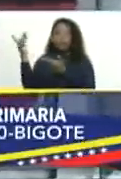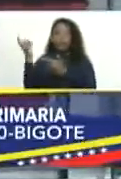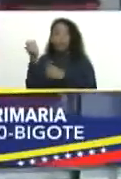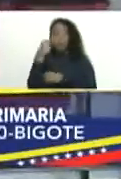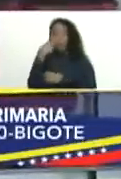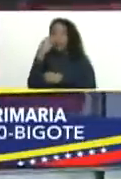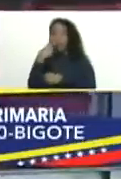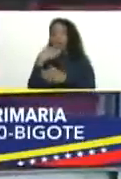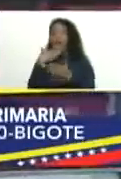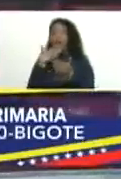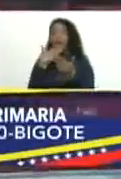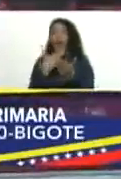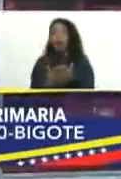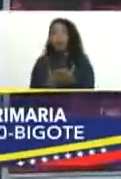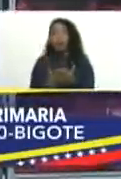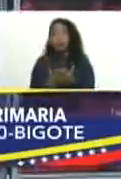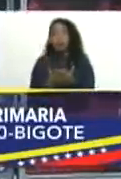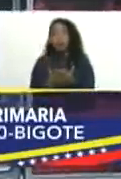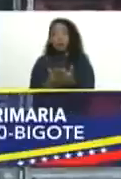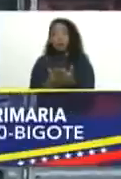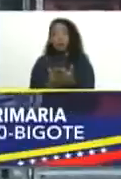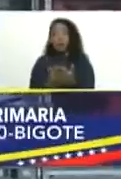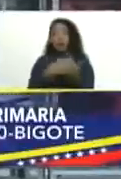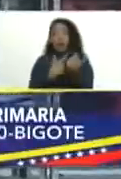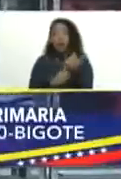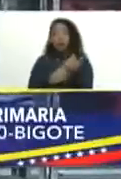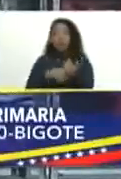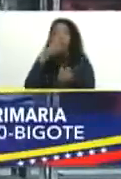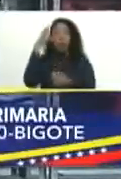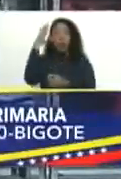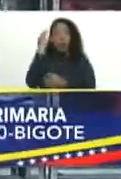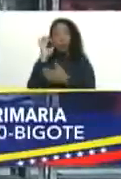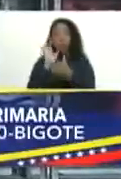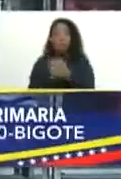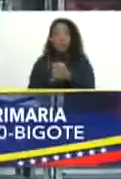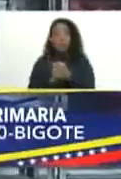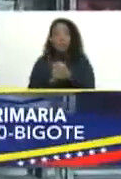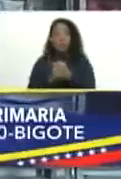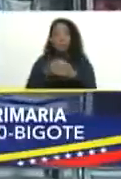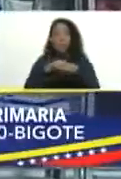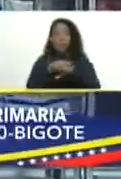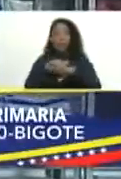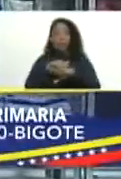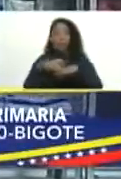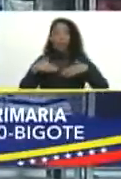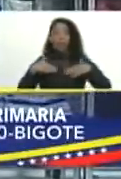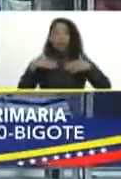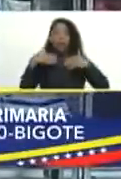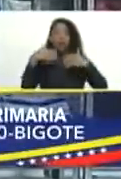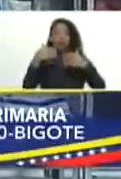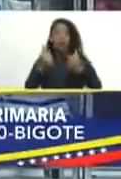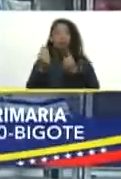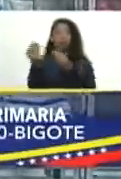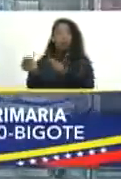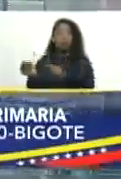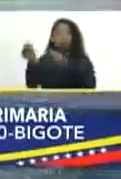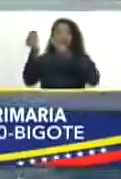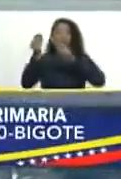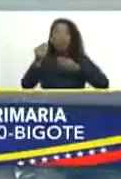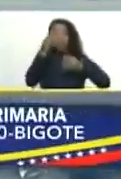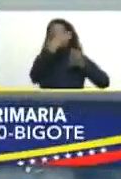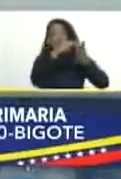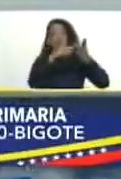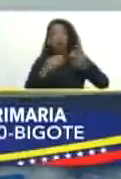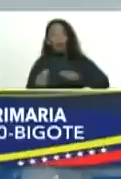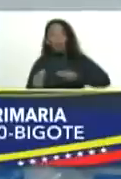que gracias a nuestra hermana y amiga la ministra Magali nos ha dotado de todo esto